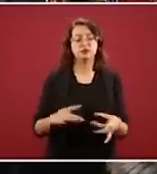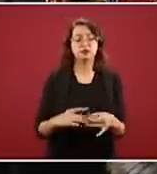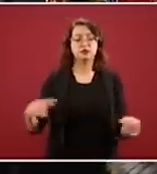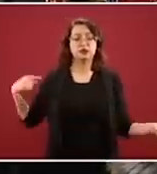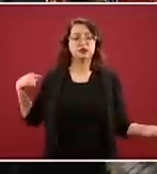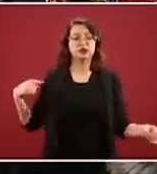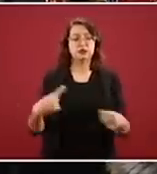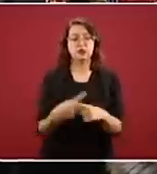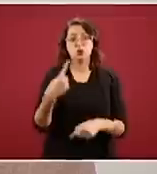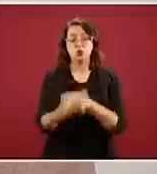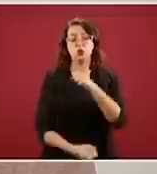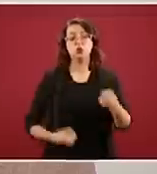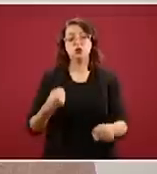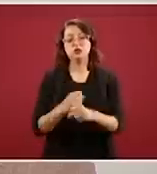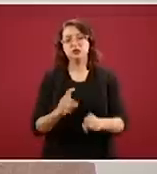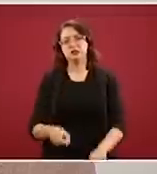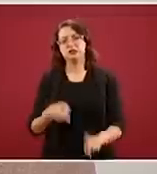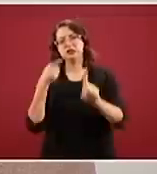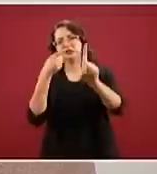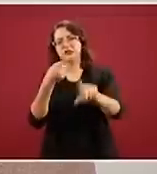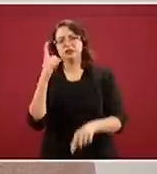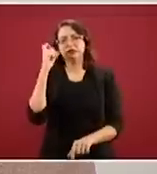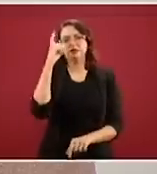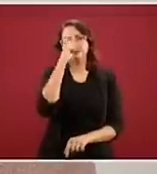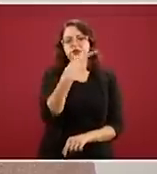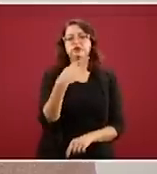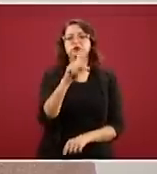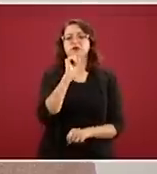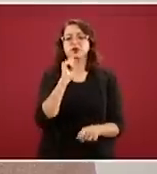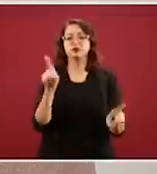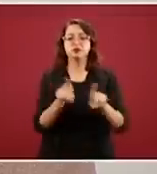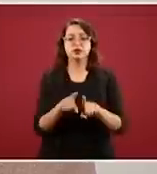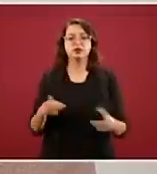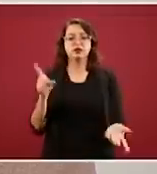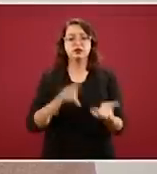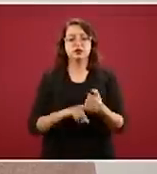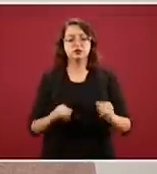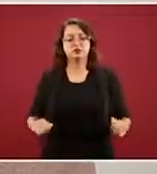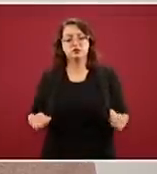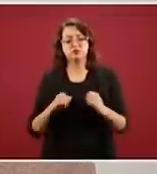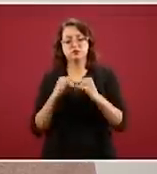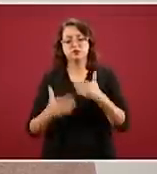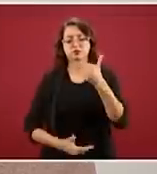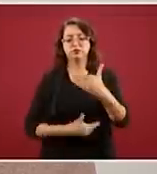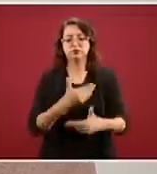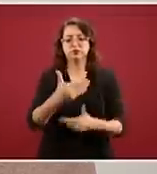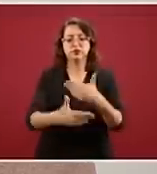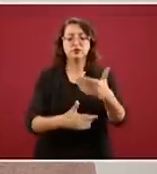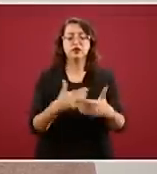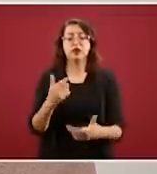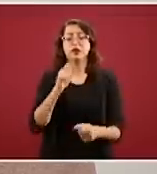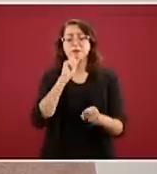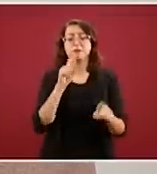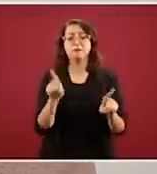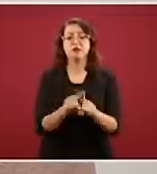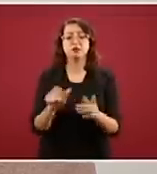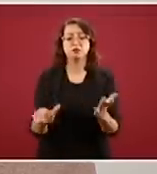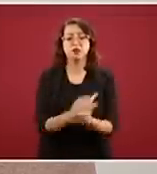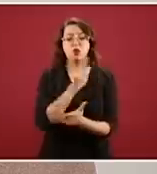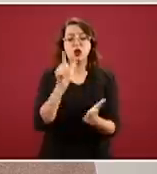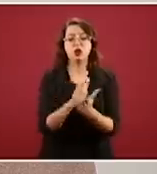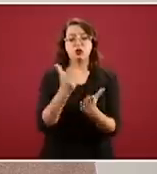de avances institucionales. Se ha fortalecido el marco jurídico de manera